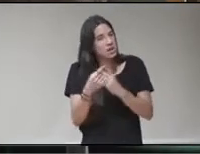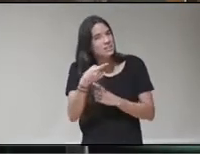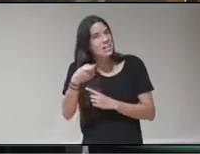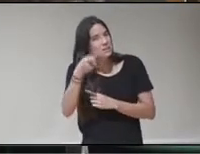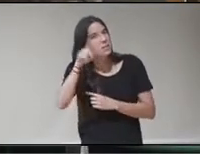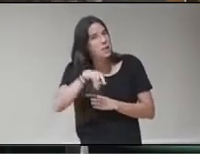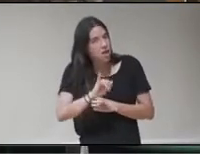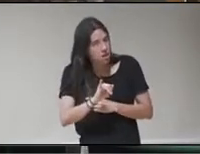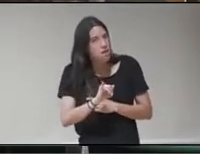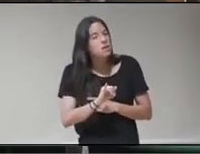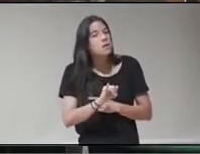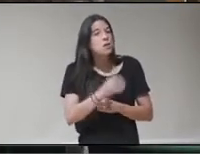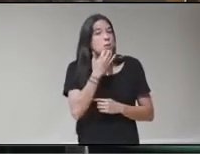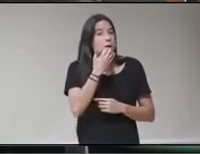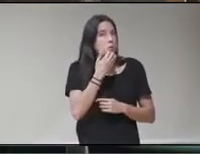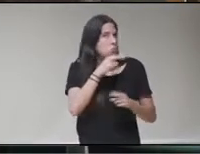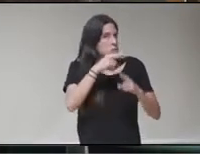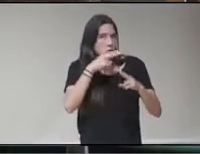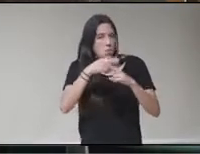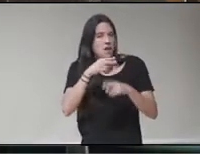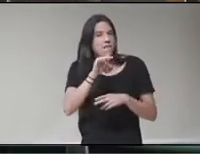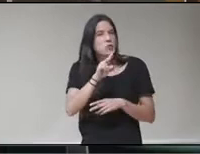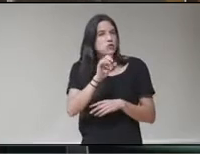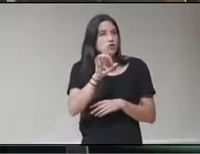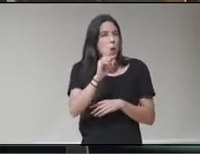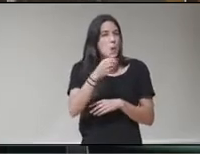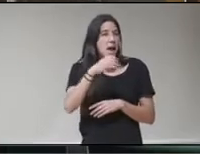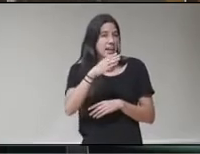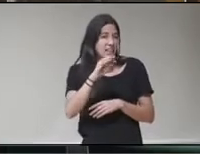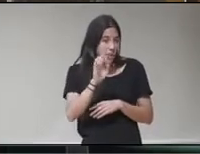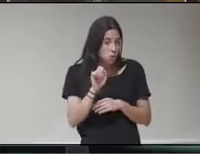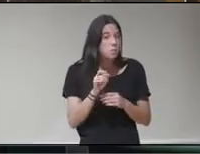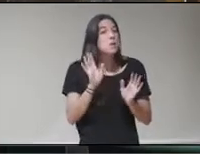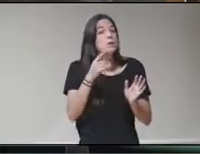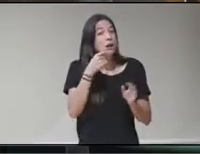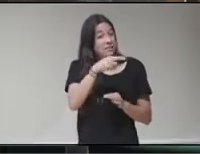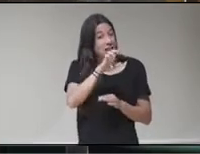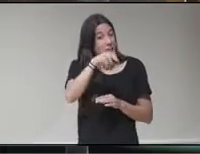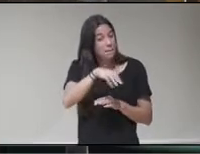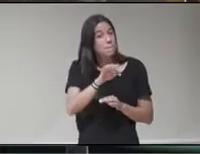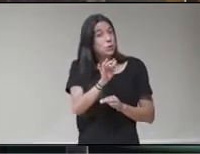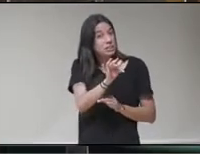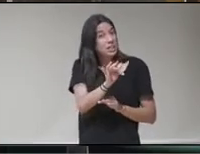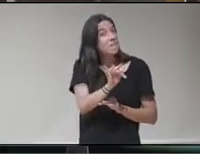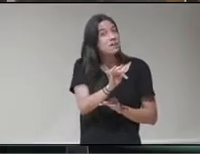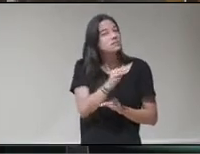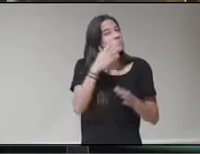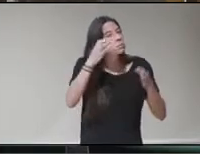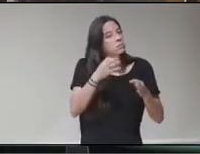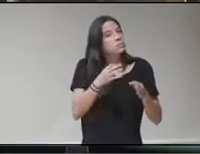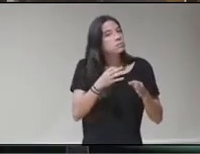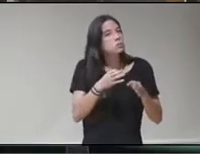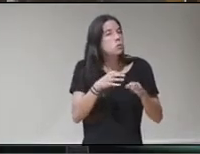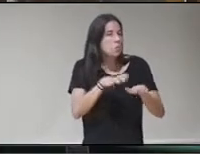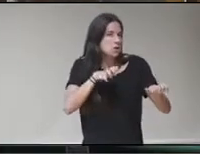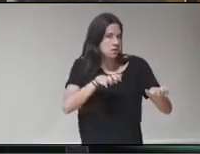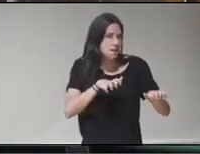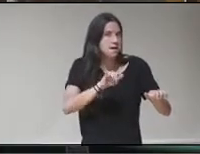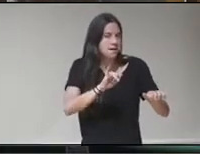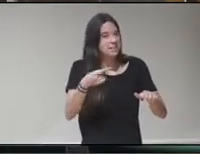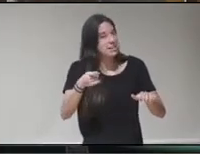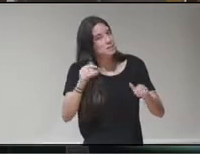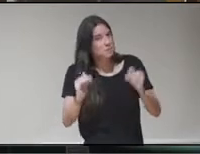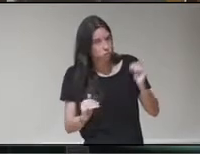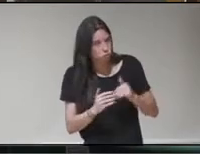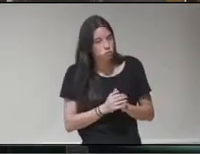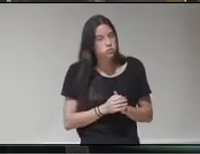también Fusobacterium, por ejemplo, pero las gram positivas, por razones en las que no voy a entrar, son dominantes en este ambiente, y luego,